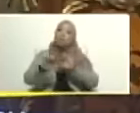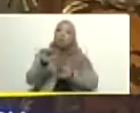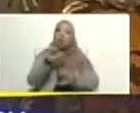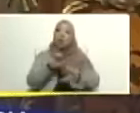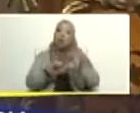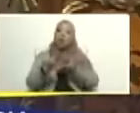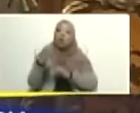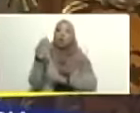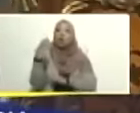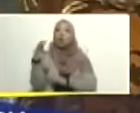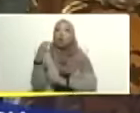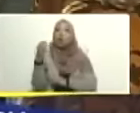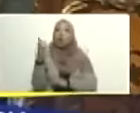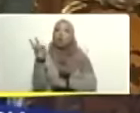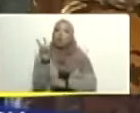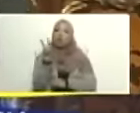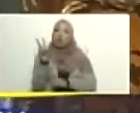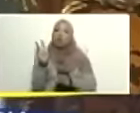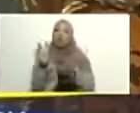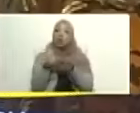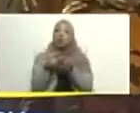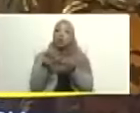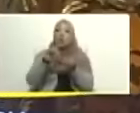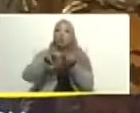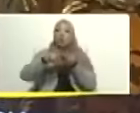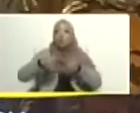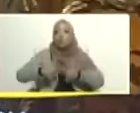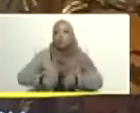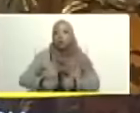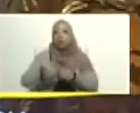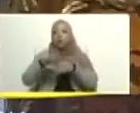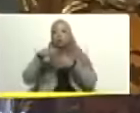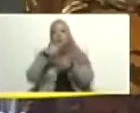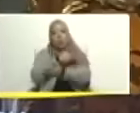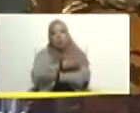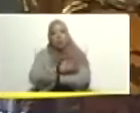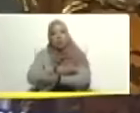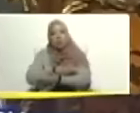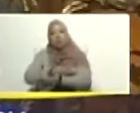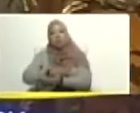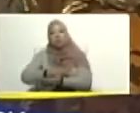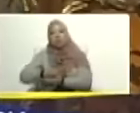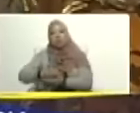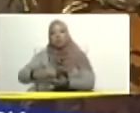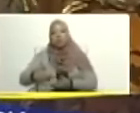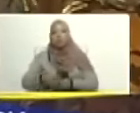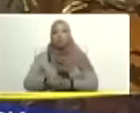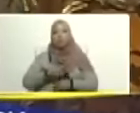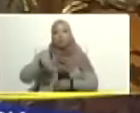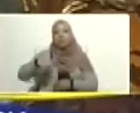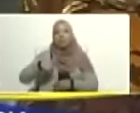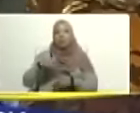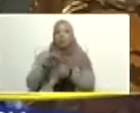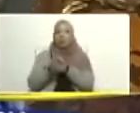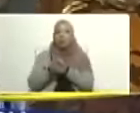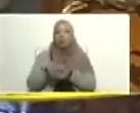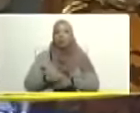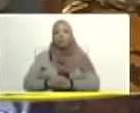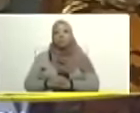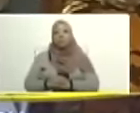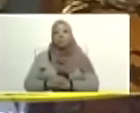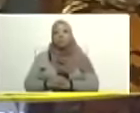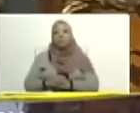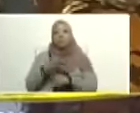de colombianos, venezolanos, por millones de personas que comparten nuestras sangres,